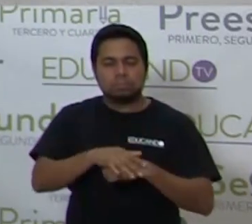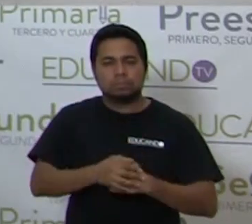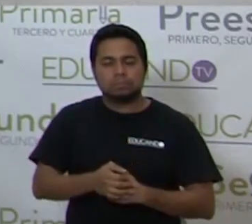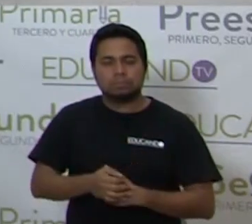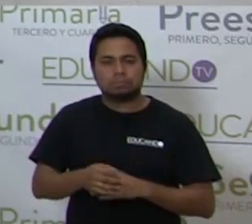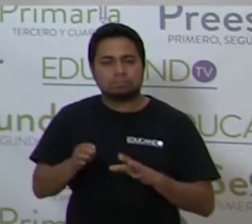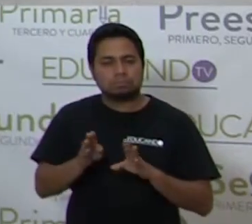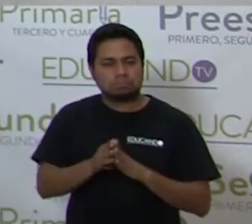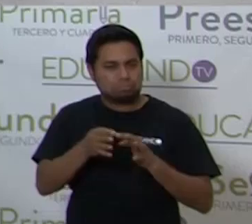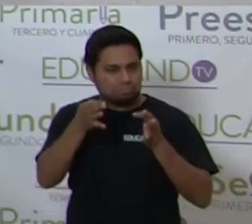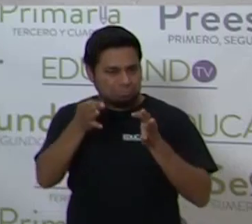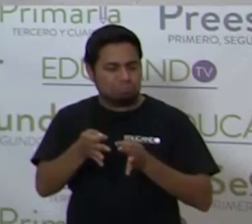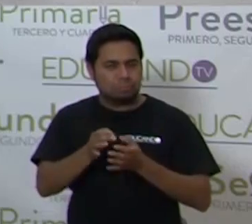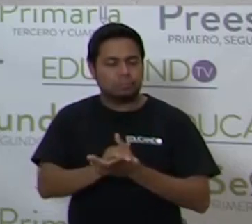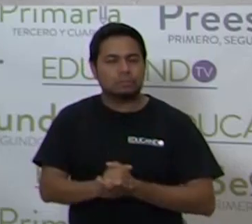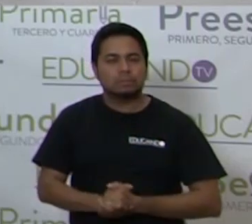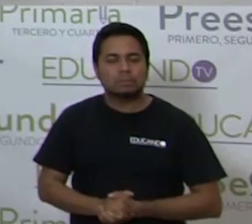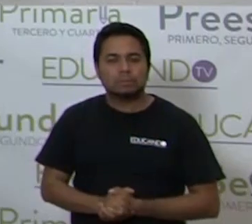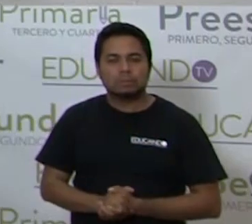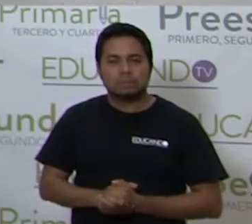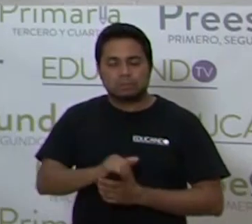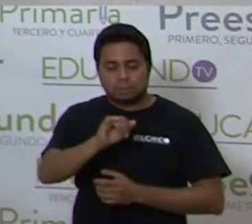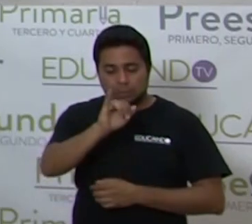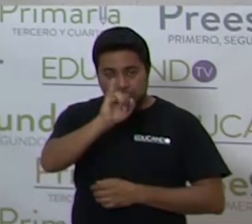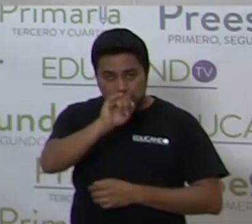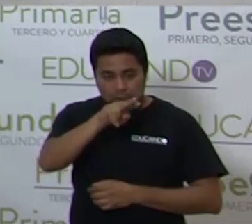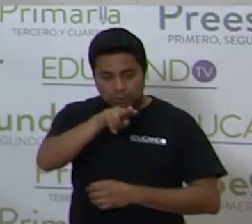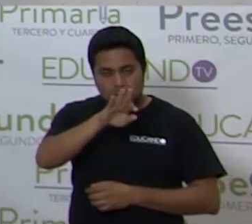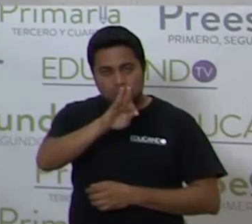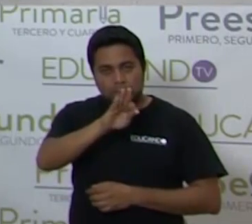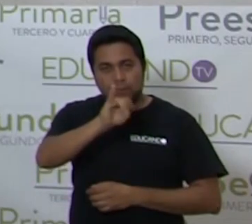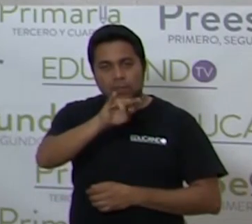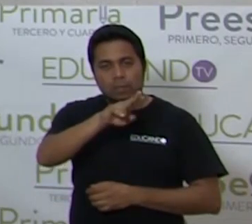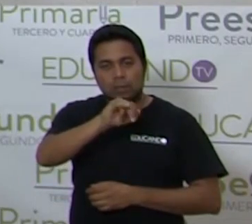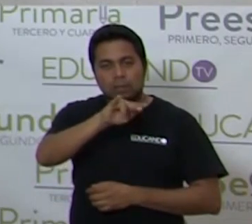de forma correcta. Infinitivos.